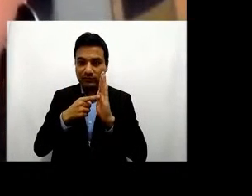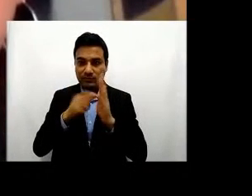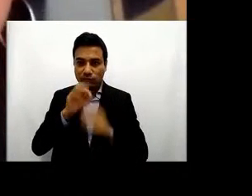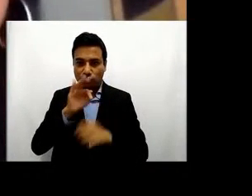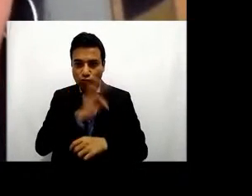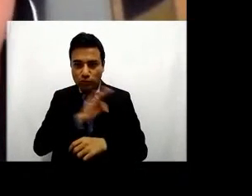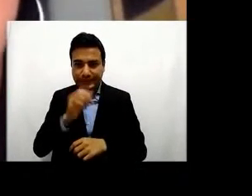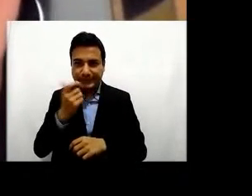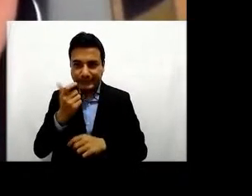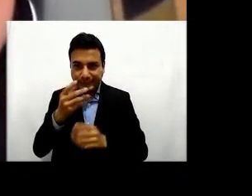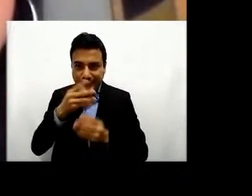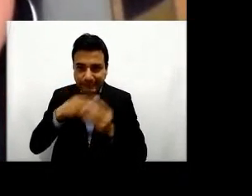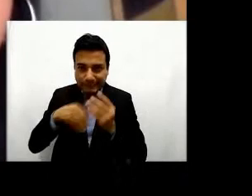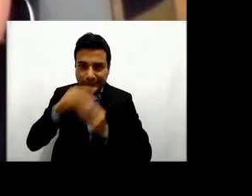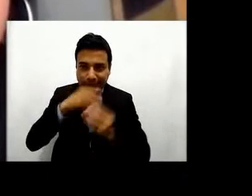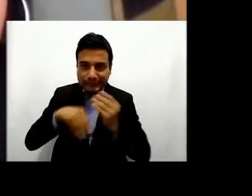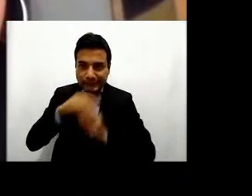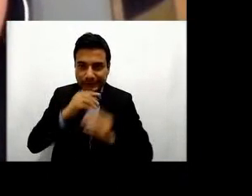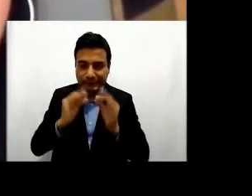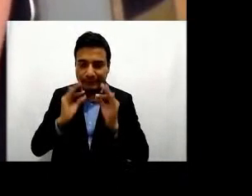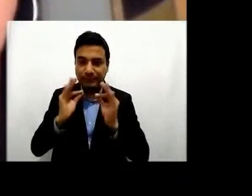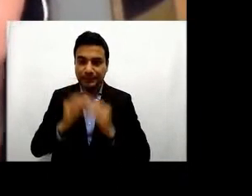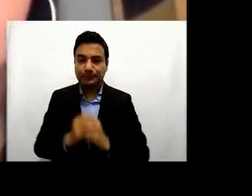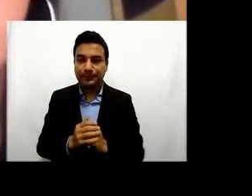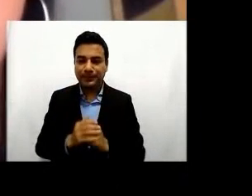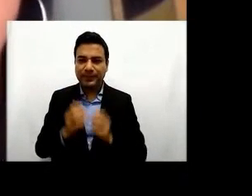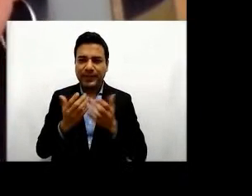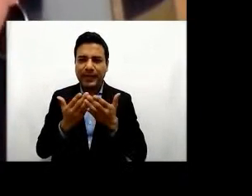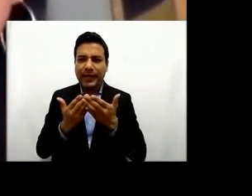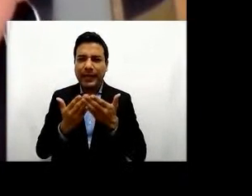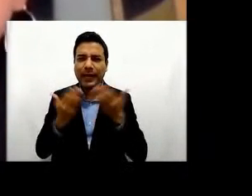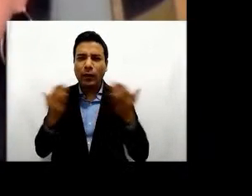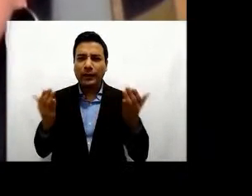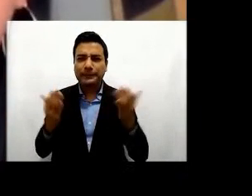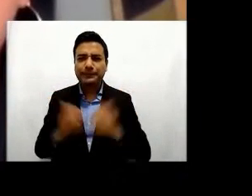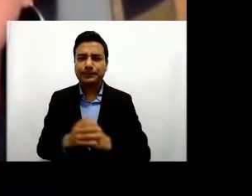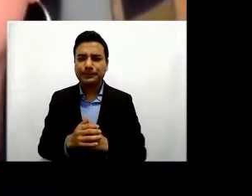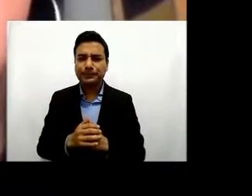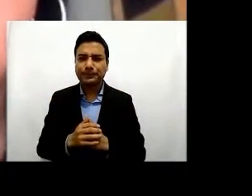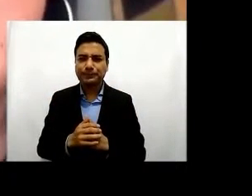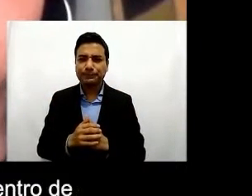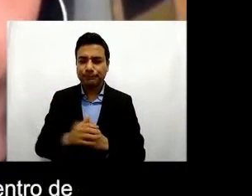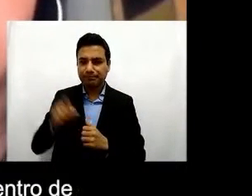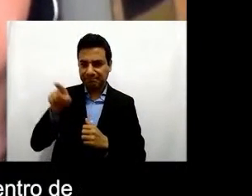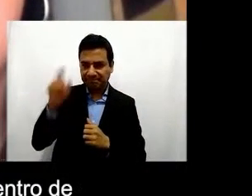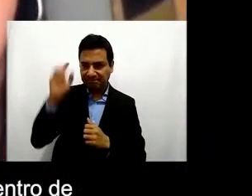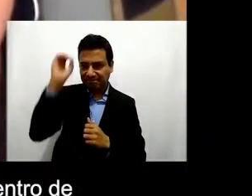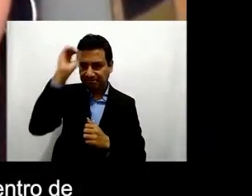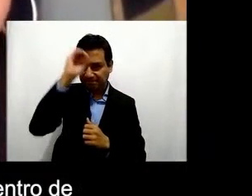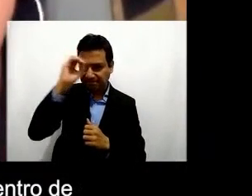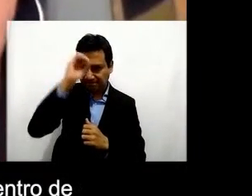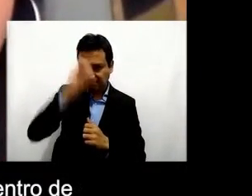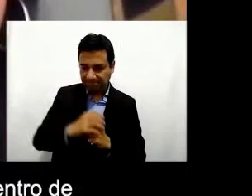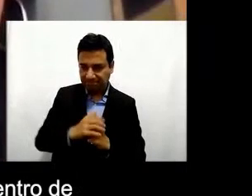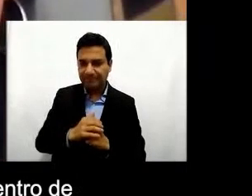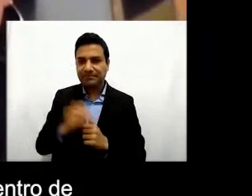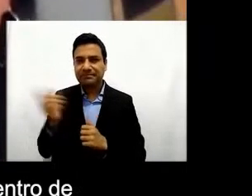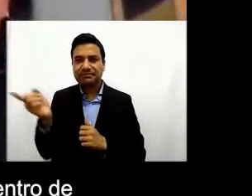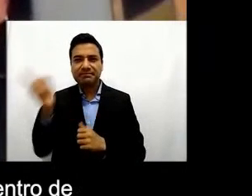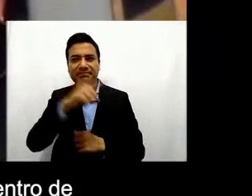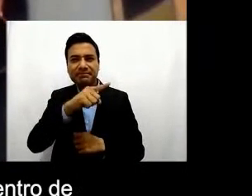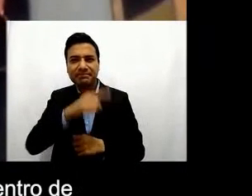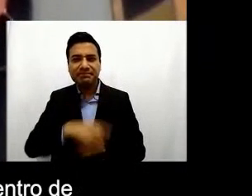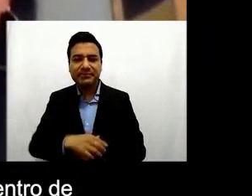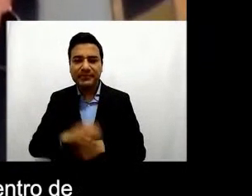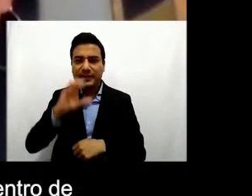Y que además fueran efectivos. Me gustaría ahora contraponer, digamos, tu noción con Celia, ¿no? Que le ha tocado trabajar desde adentro